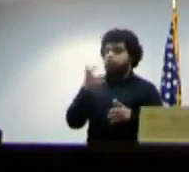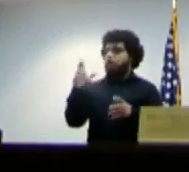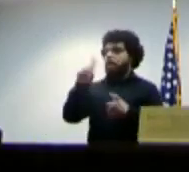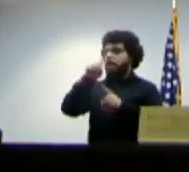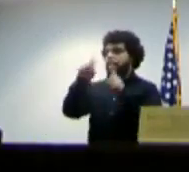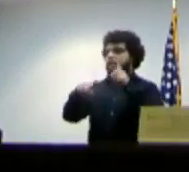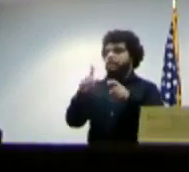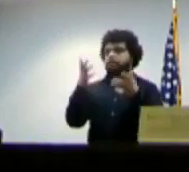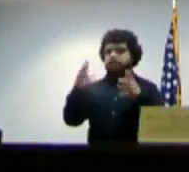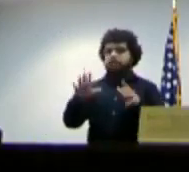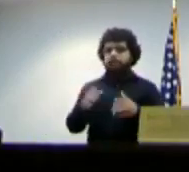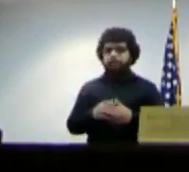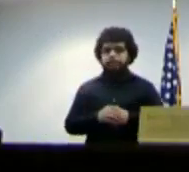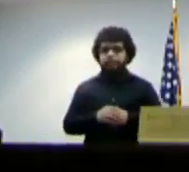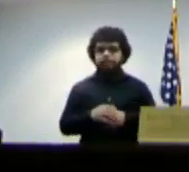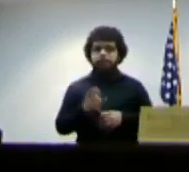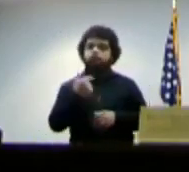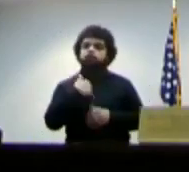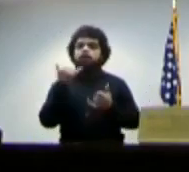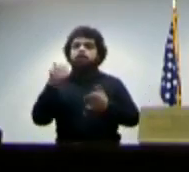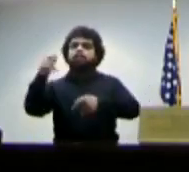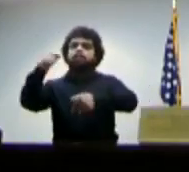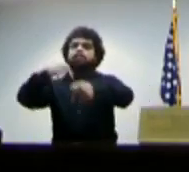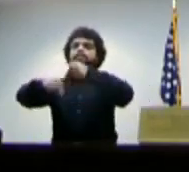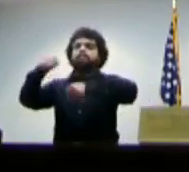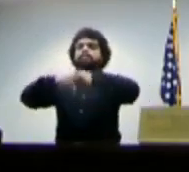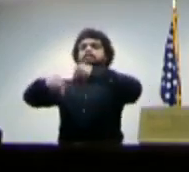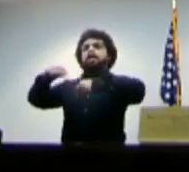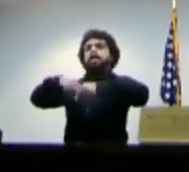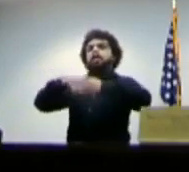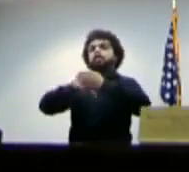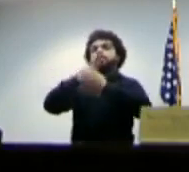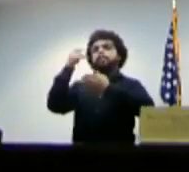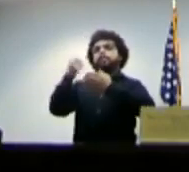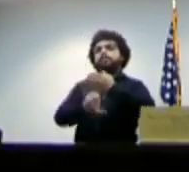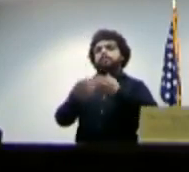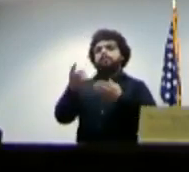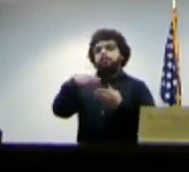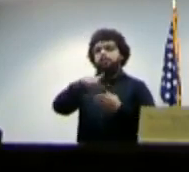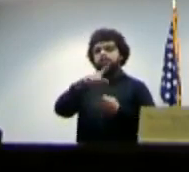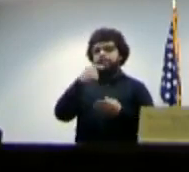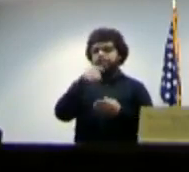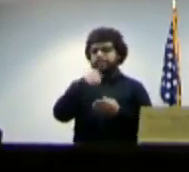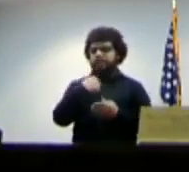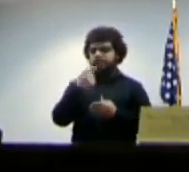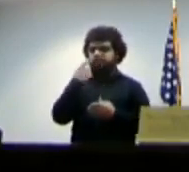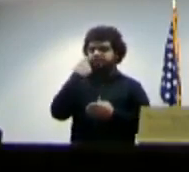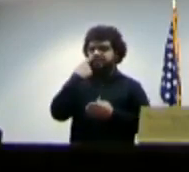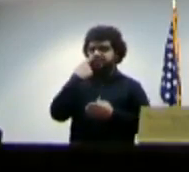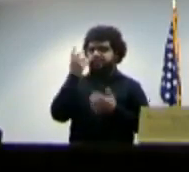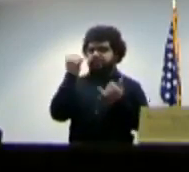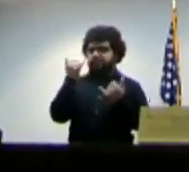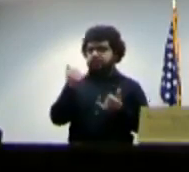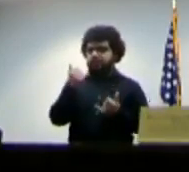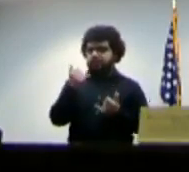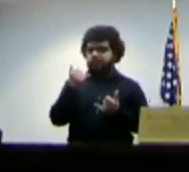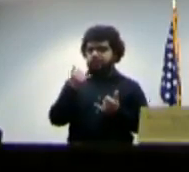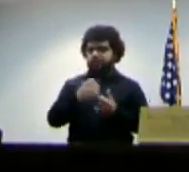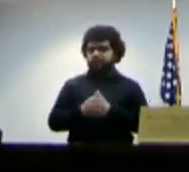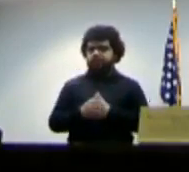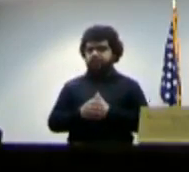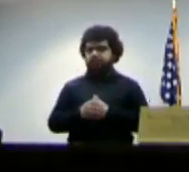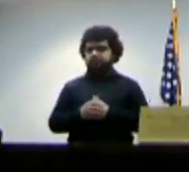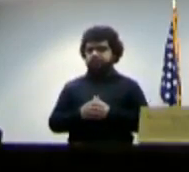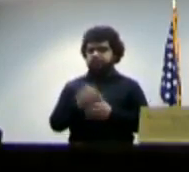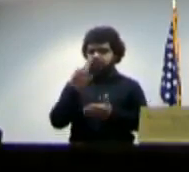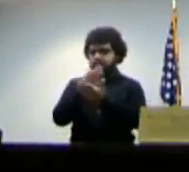preguntas. Yo voy a volver un momentito atrás a lo de los proyectos que usted me dividió ahorita, que son los que se están haciendo con